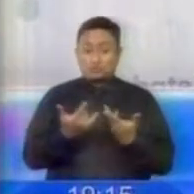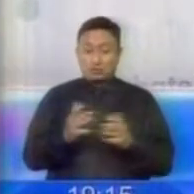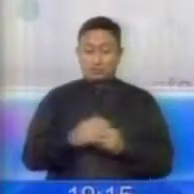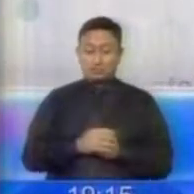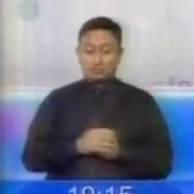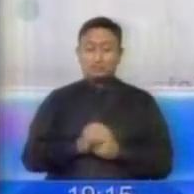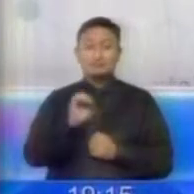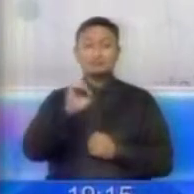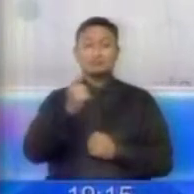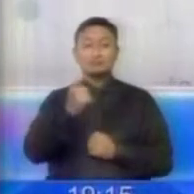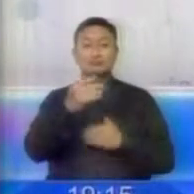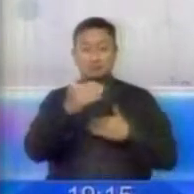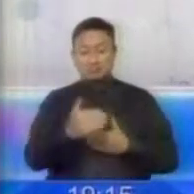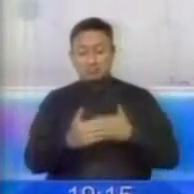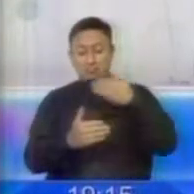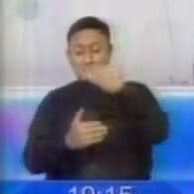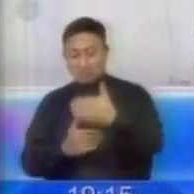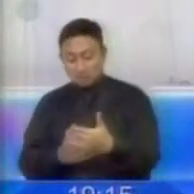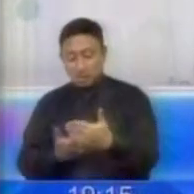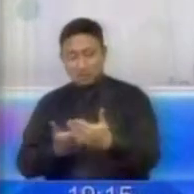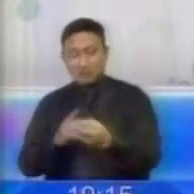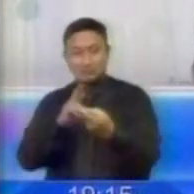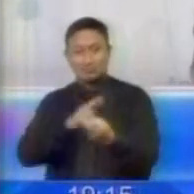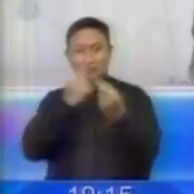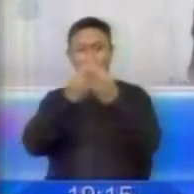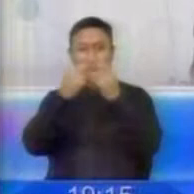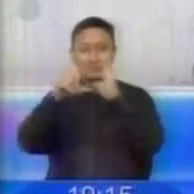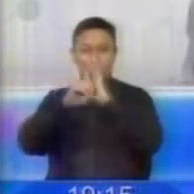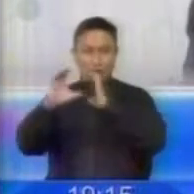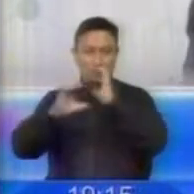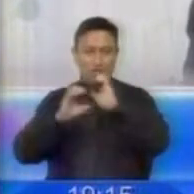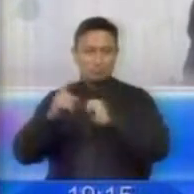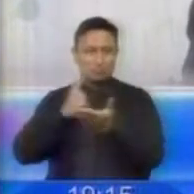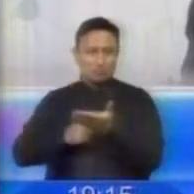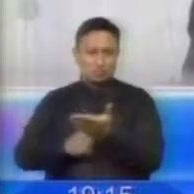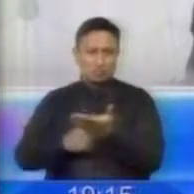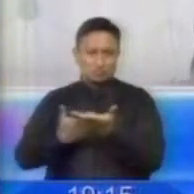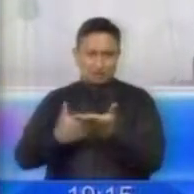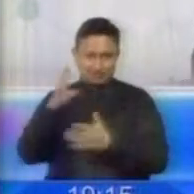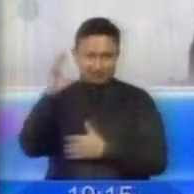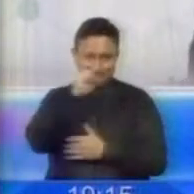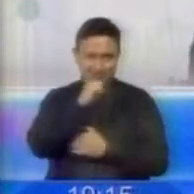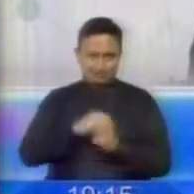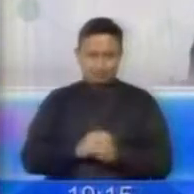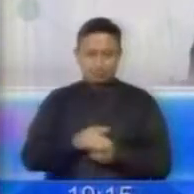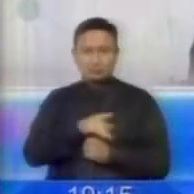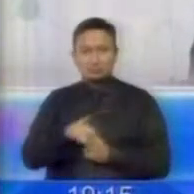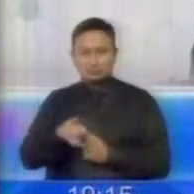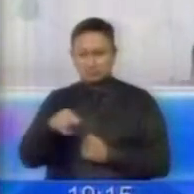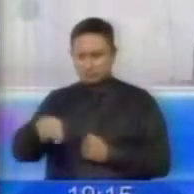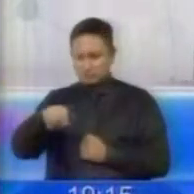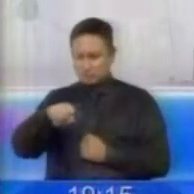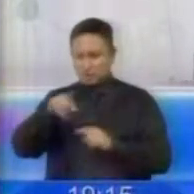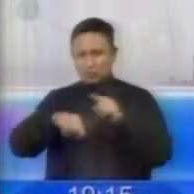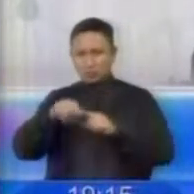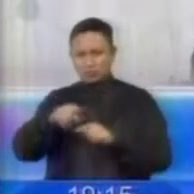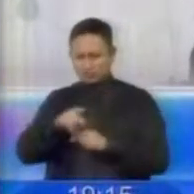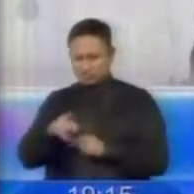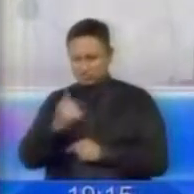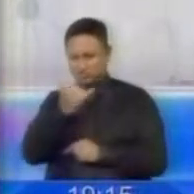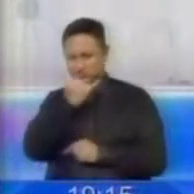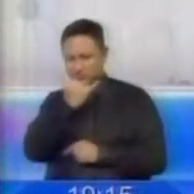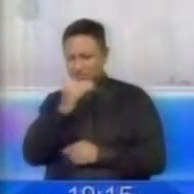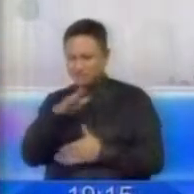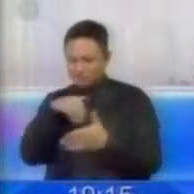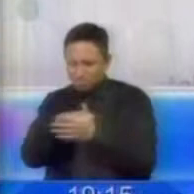la segunda etapa del debate de las reformas a la Ley de Comunicación, hemos visto que todavía existen ciertos nudos críticos